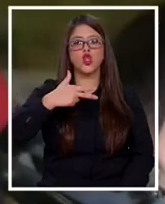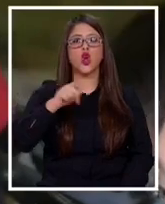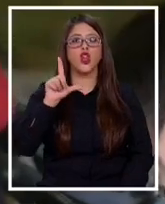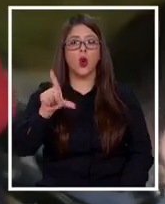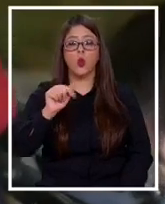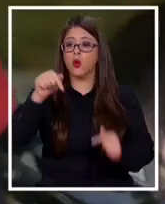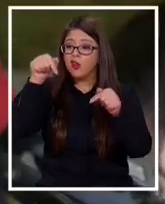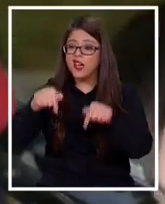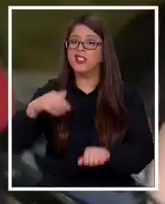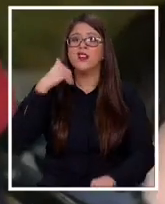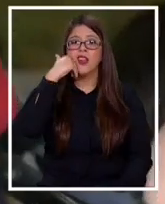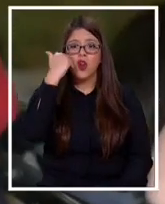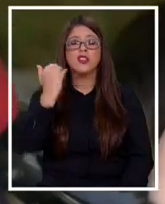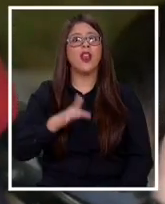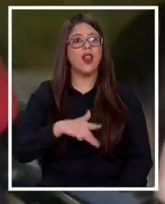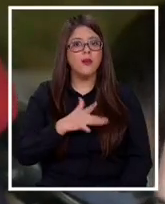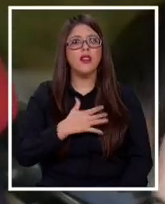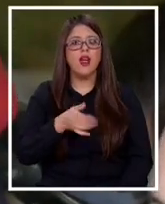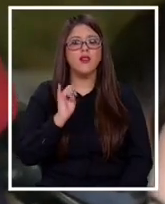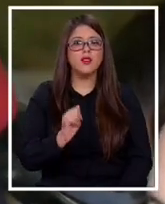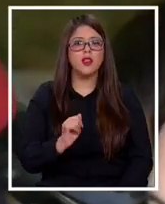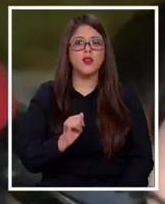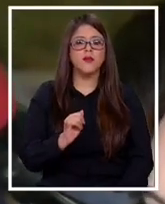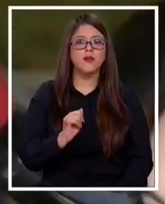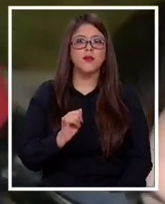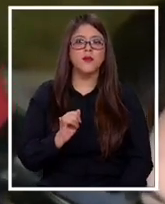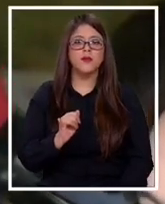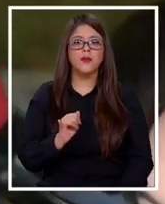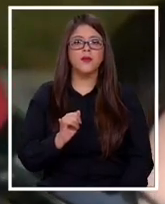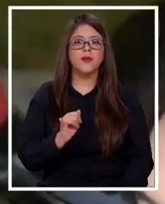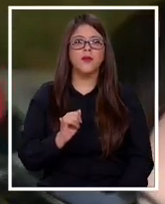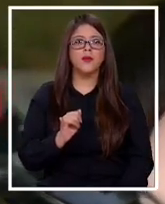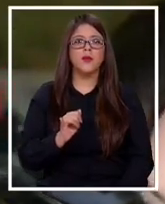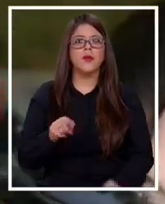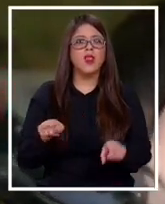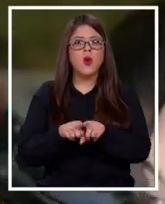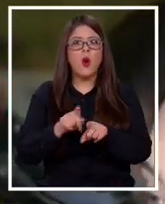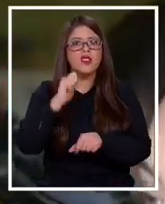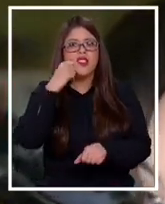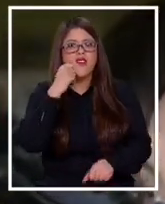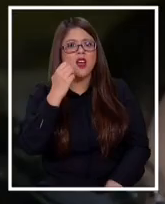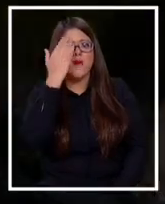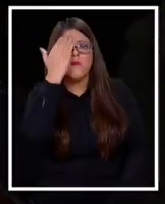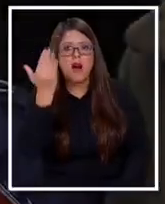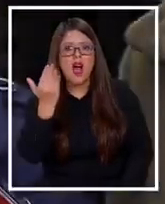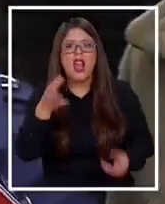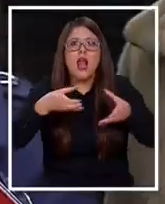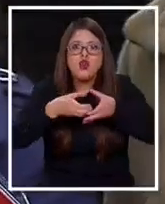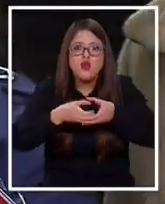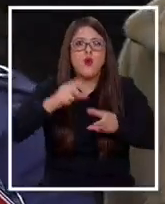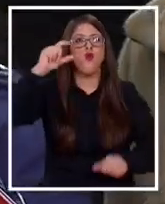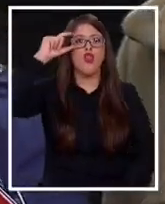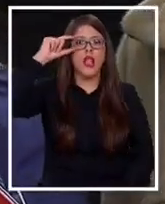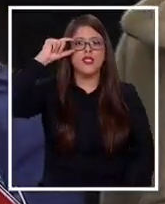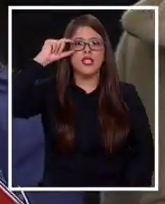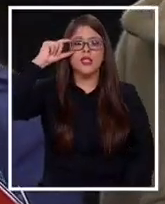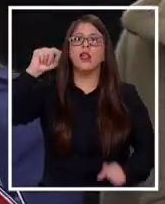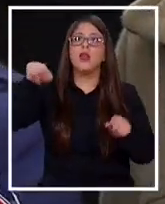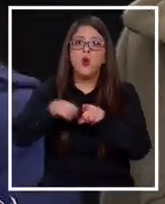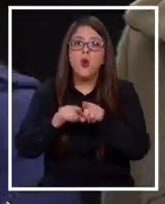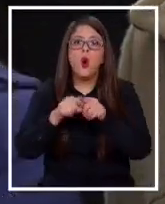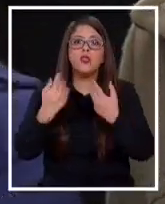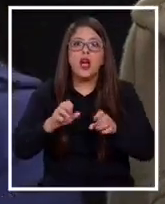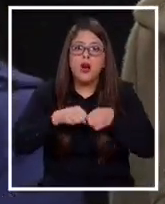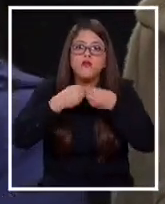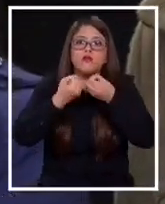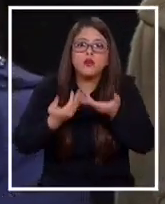vergonzoso, nos parece lamentable. No se humilla al partido de Salvador Allende. Tras el fuerte desahogo de